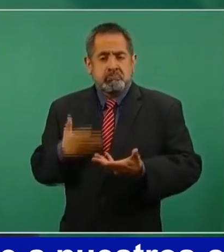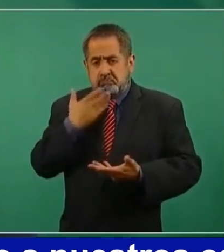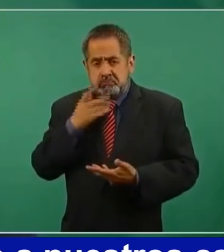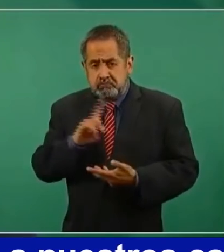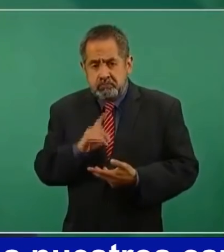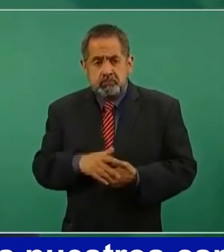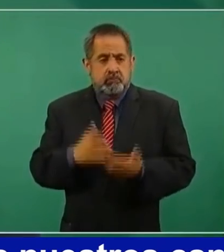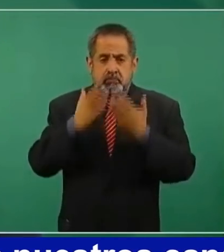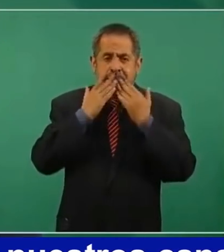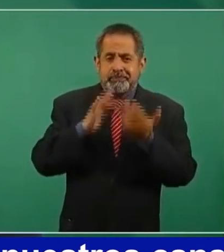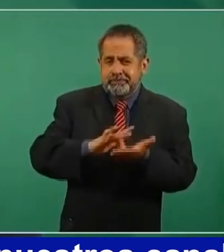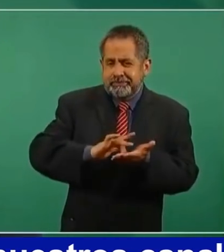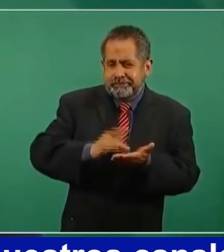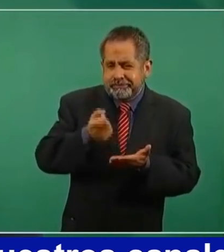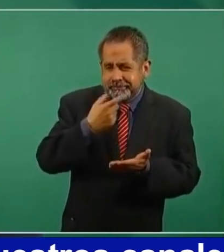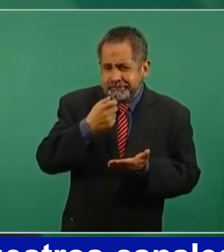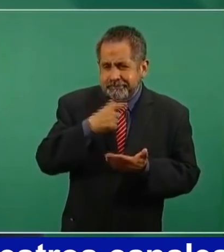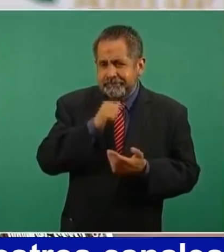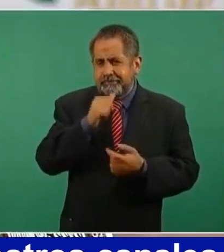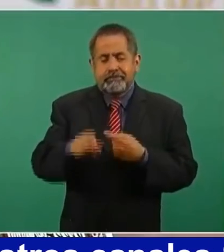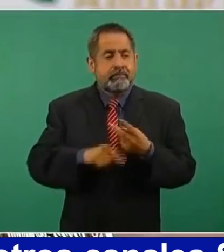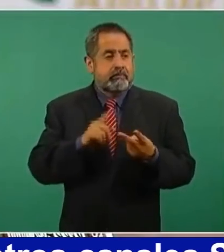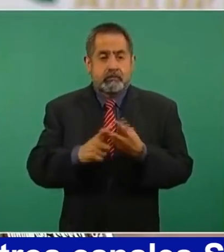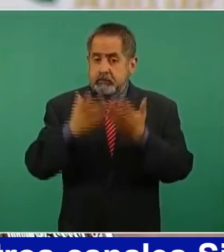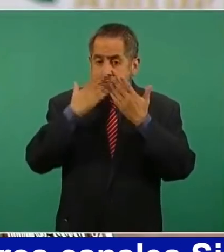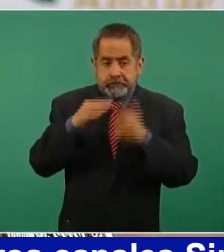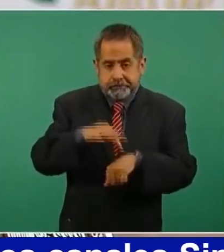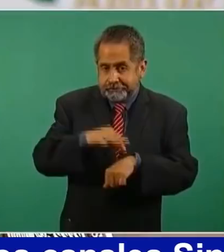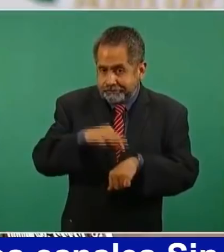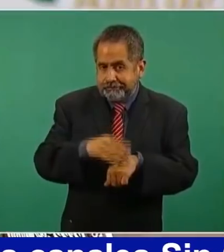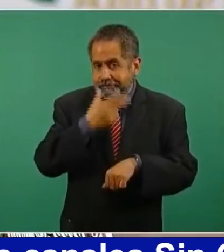sin medicamentos, sin médicos.